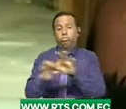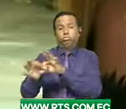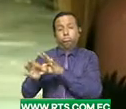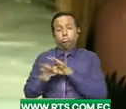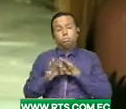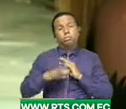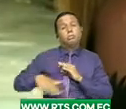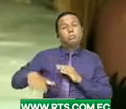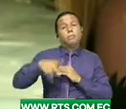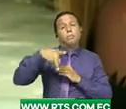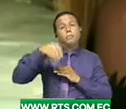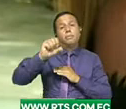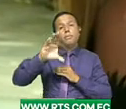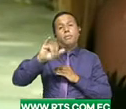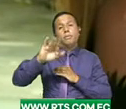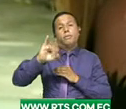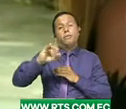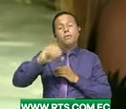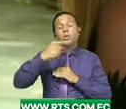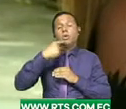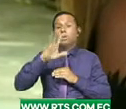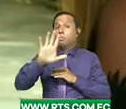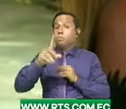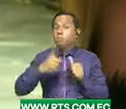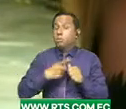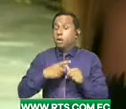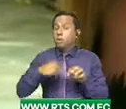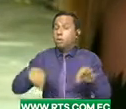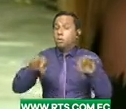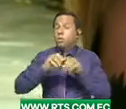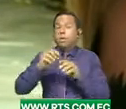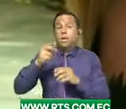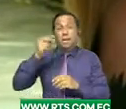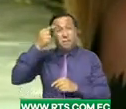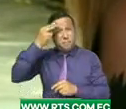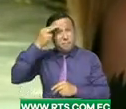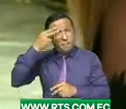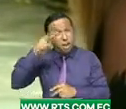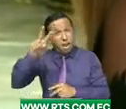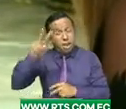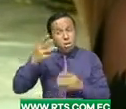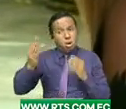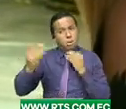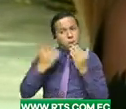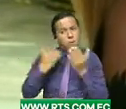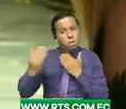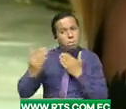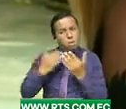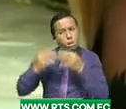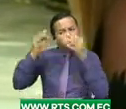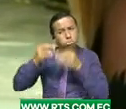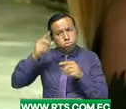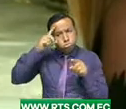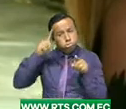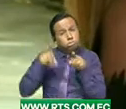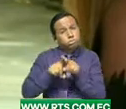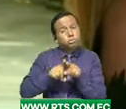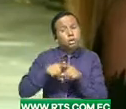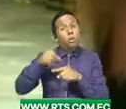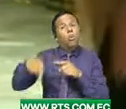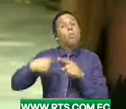de concluir el acuerdo de libre comercio con México y podamos presentar el tratado, suscribirlo ya en el mes de